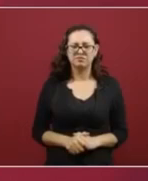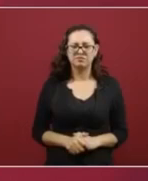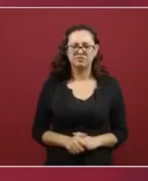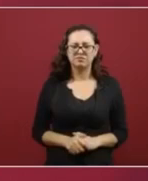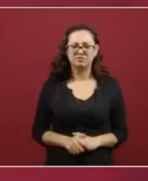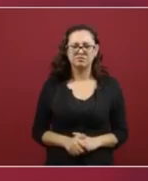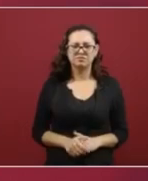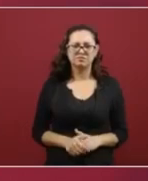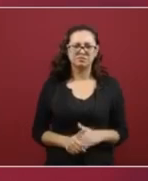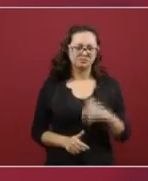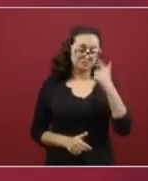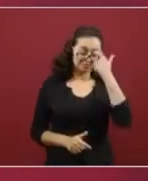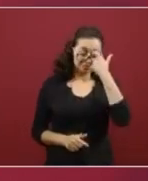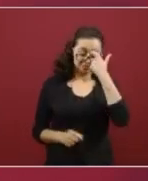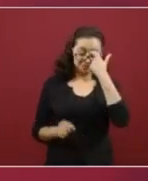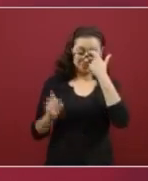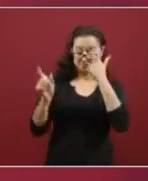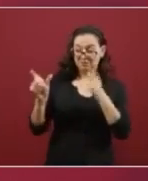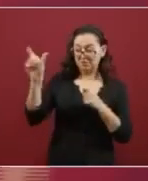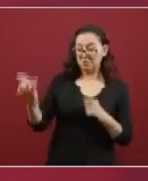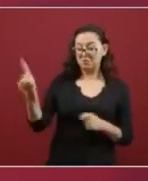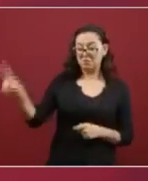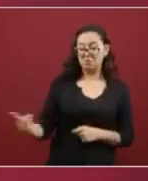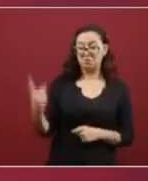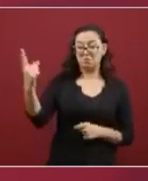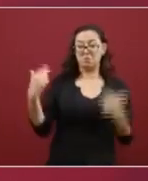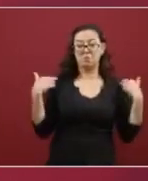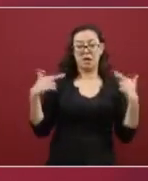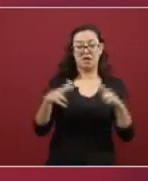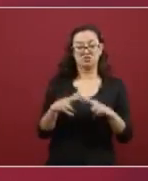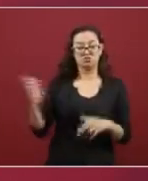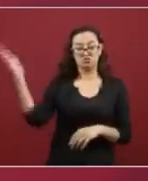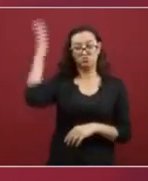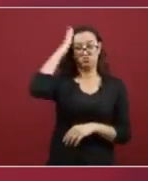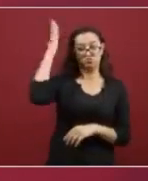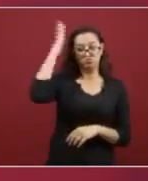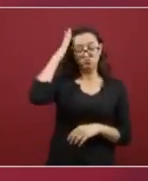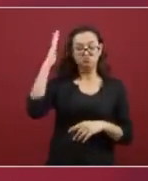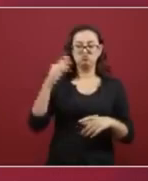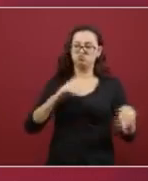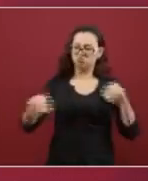del movimiento de Oaxaca, que lo conozco,